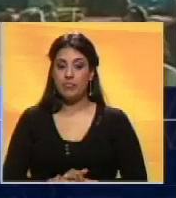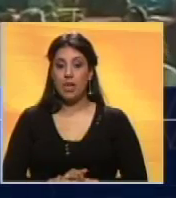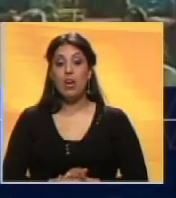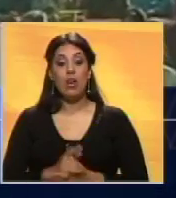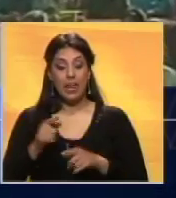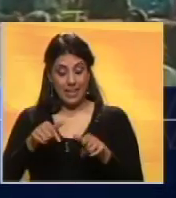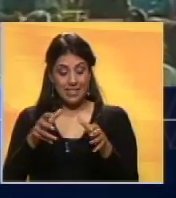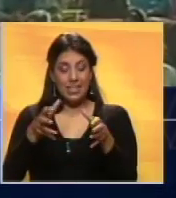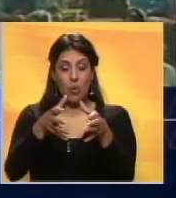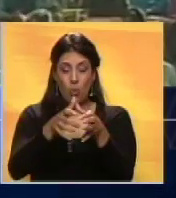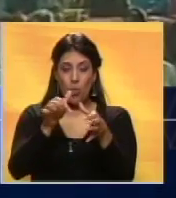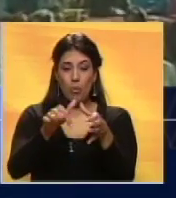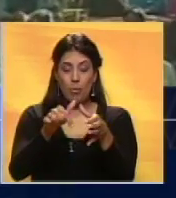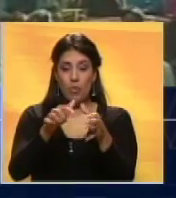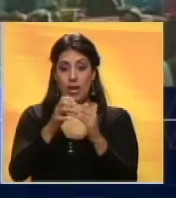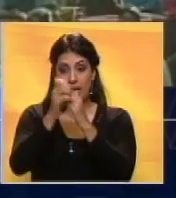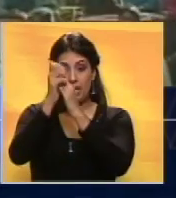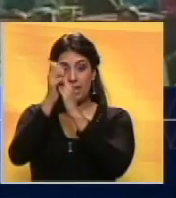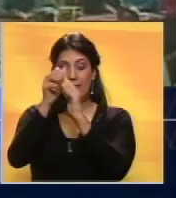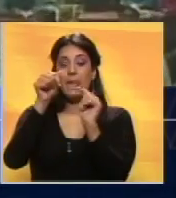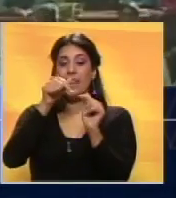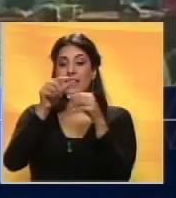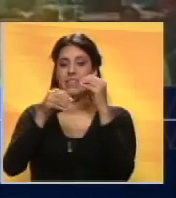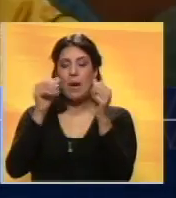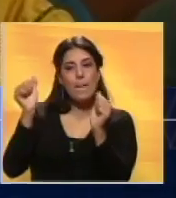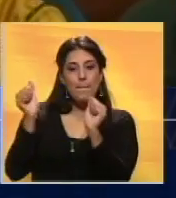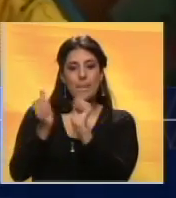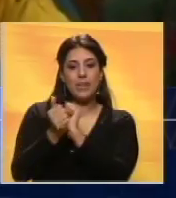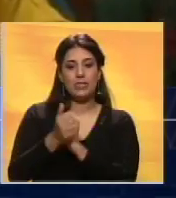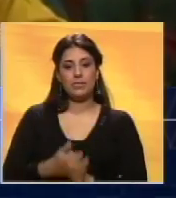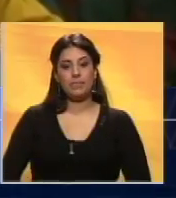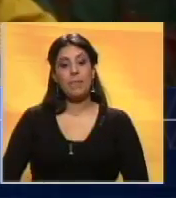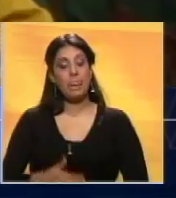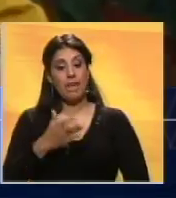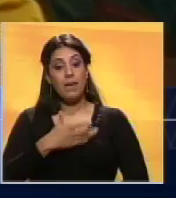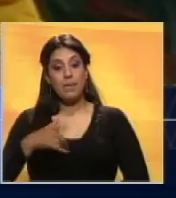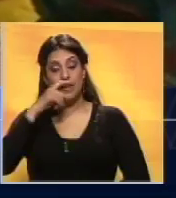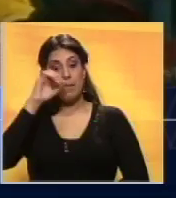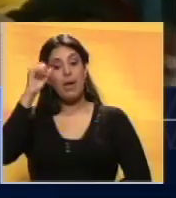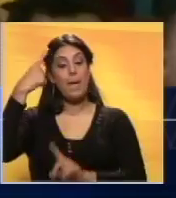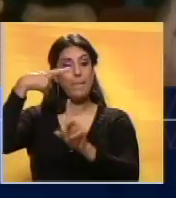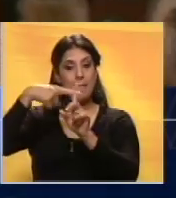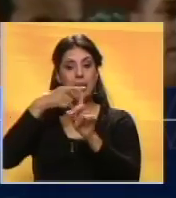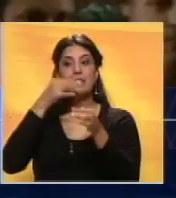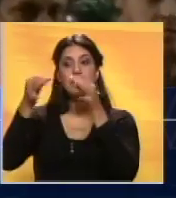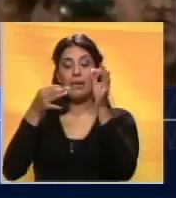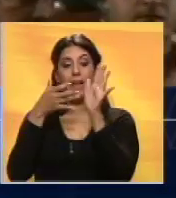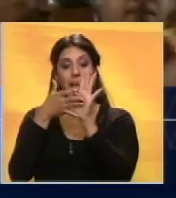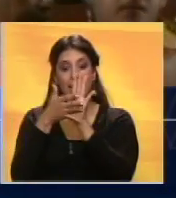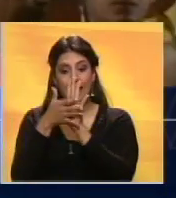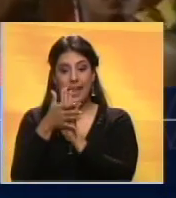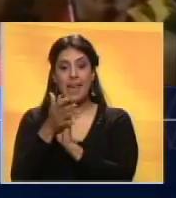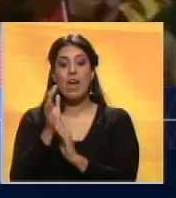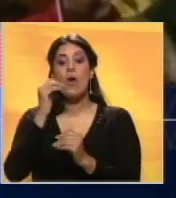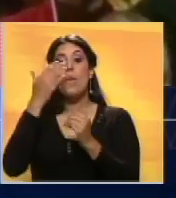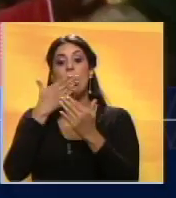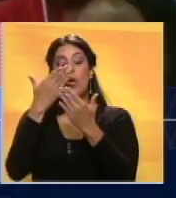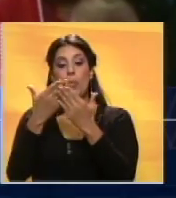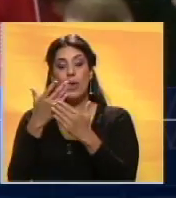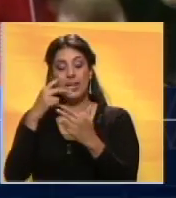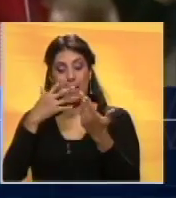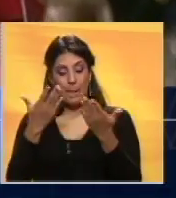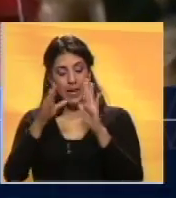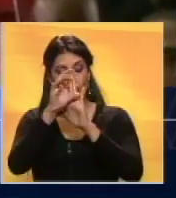de este grupo, bueno, que ha sido capturado. El mandatario además precisó que como parte de las propuestas para